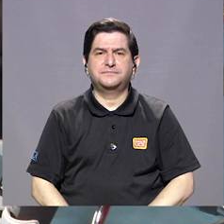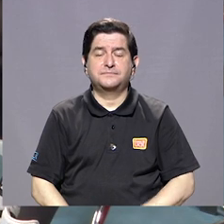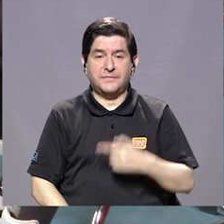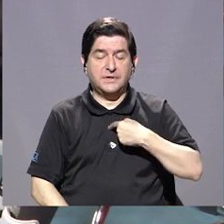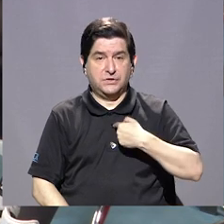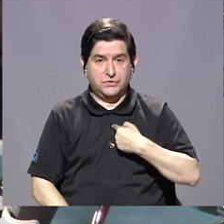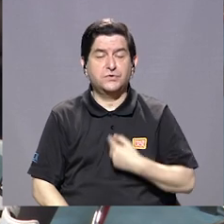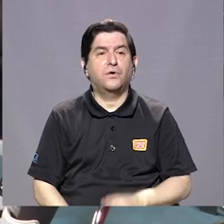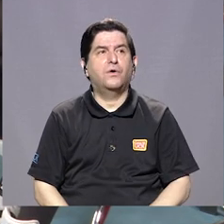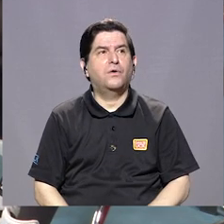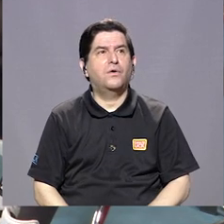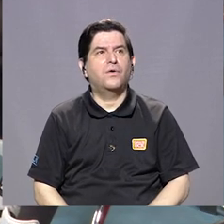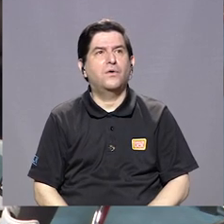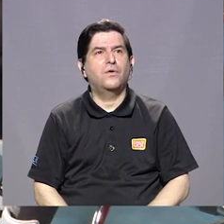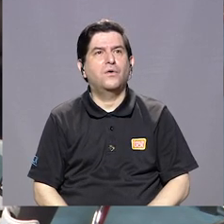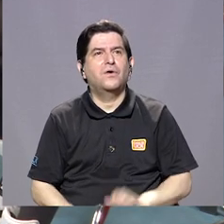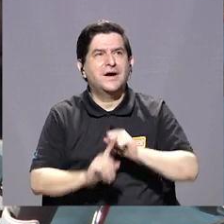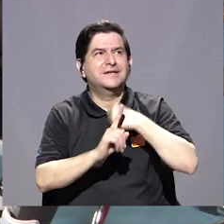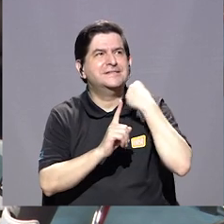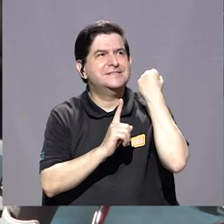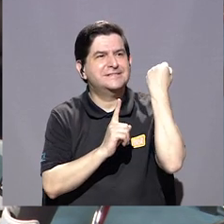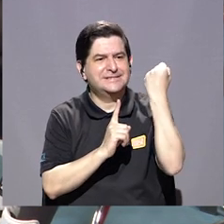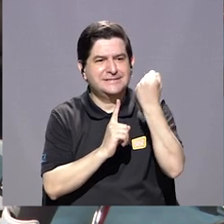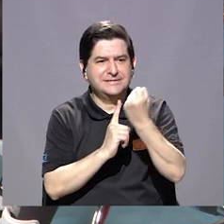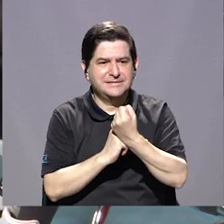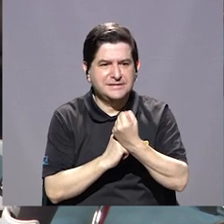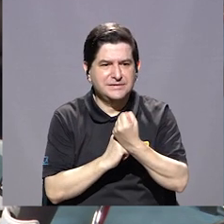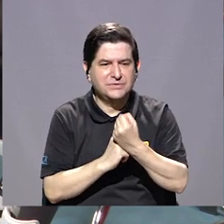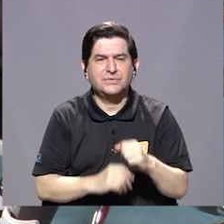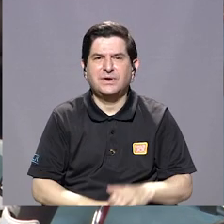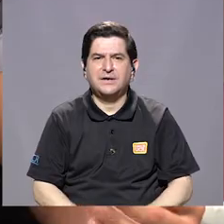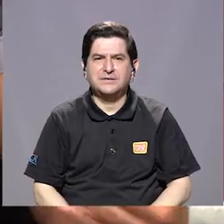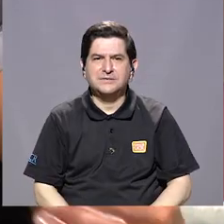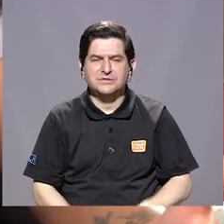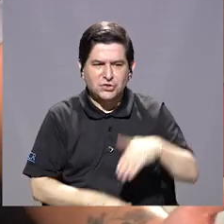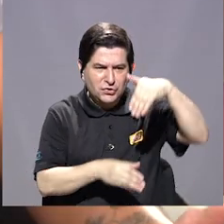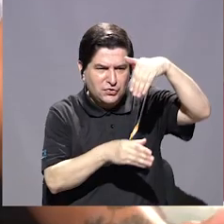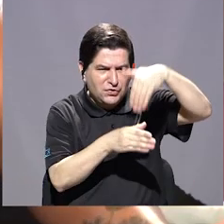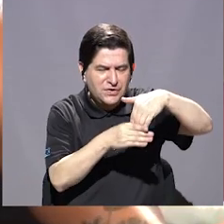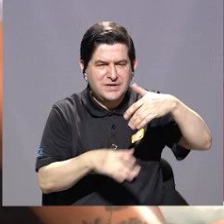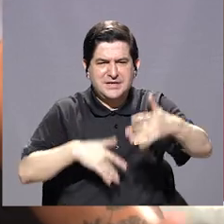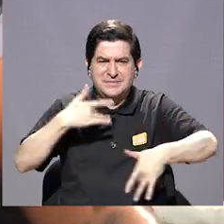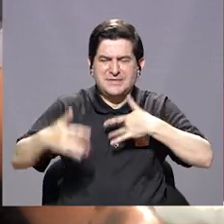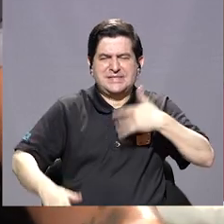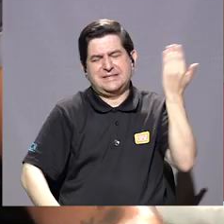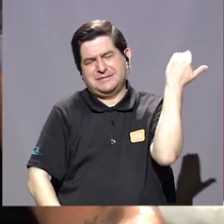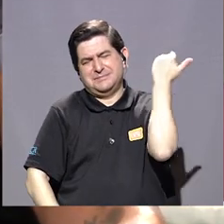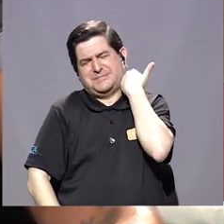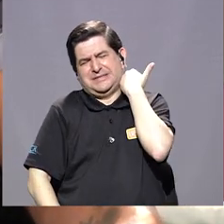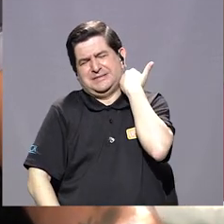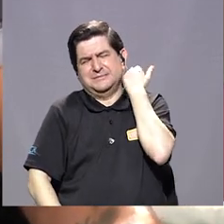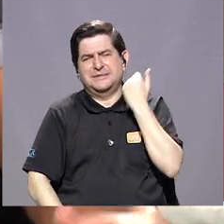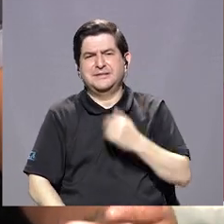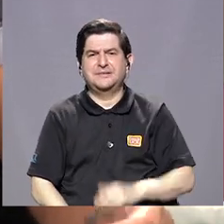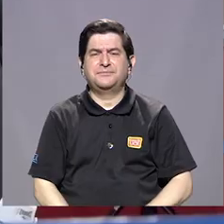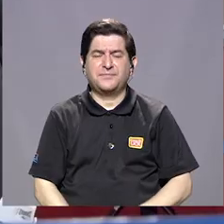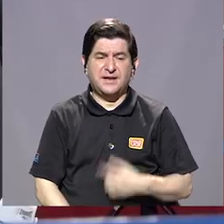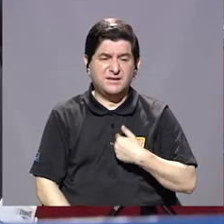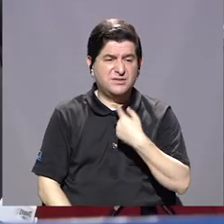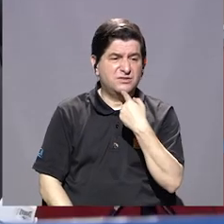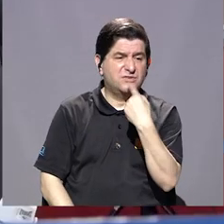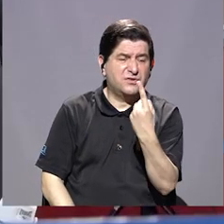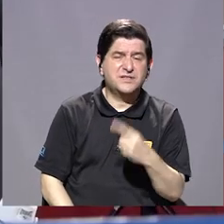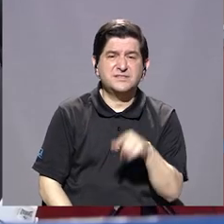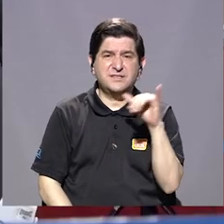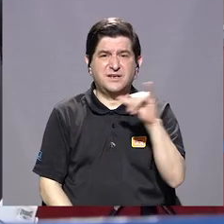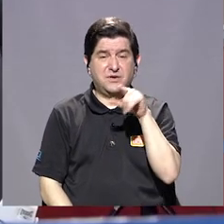Entré en un círculo donde me victimicé, por decirlo así. Entonces yo decía lo